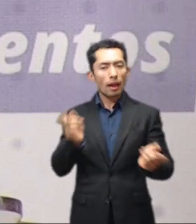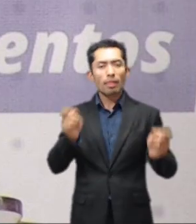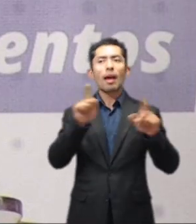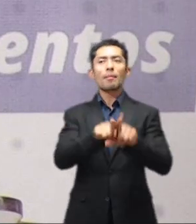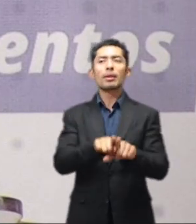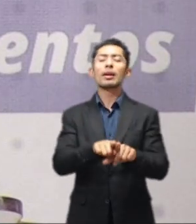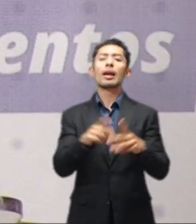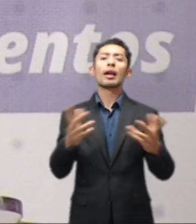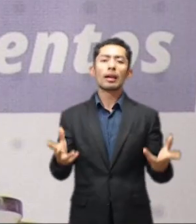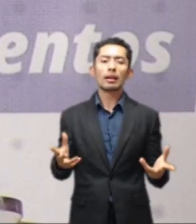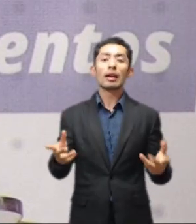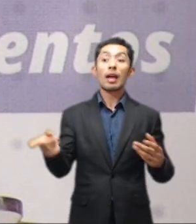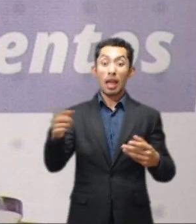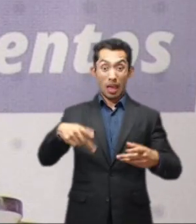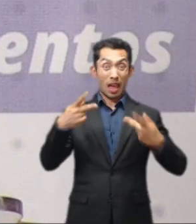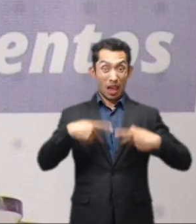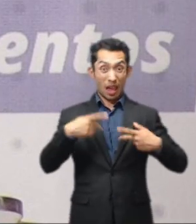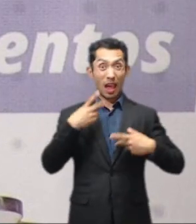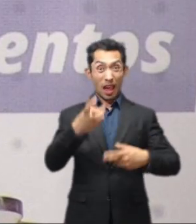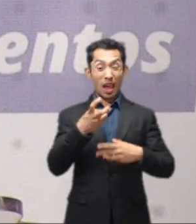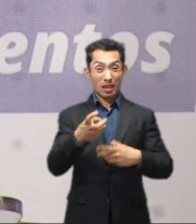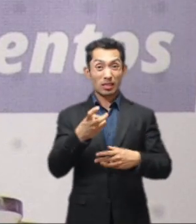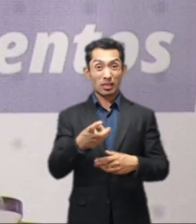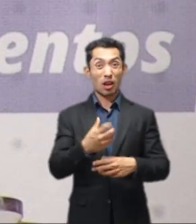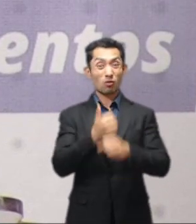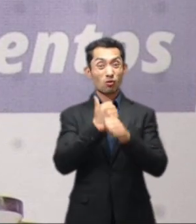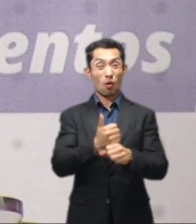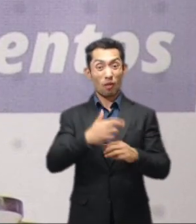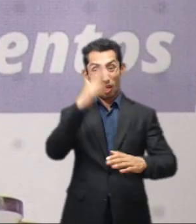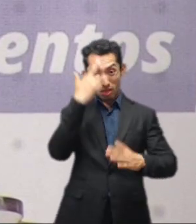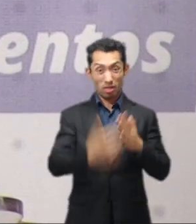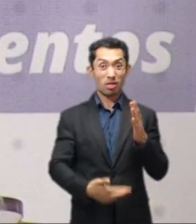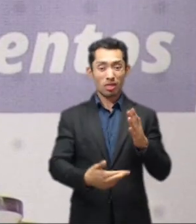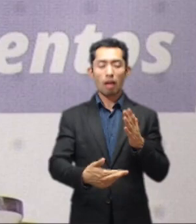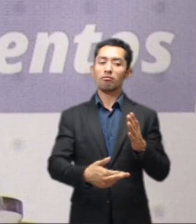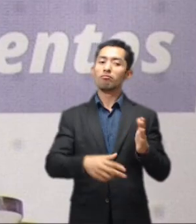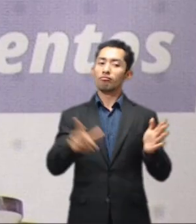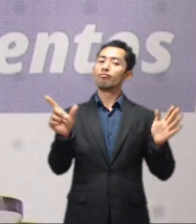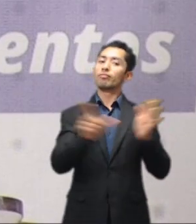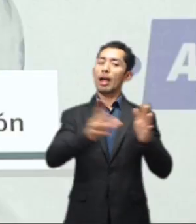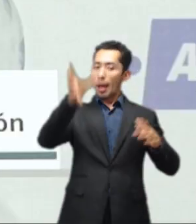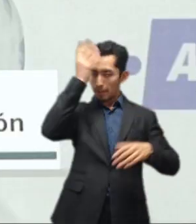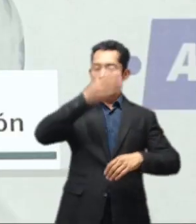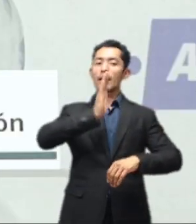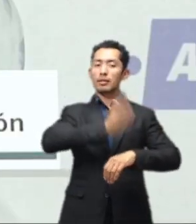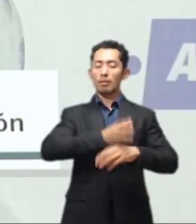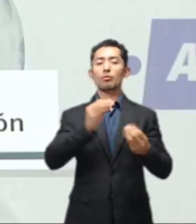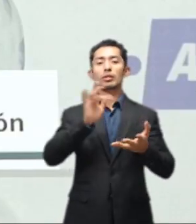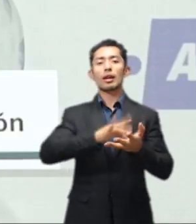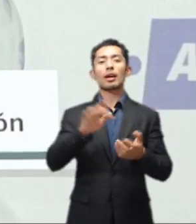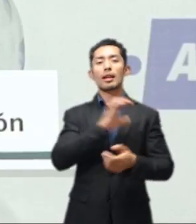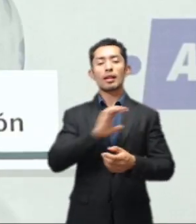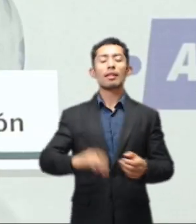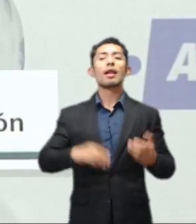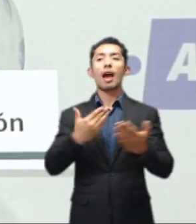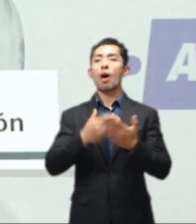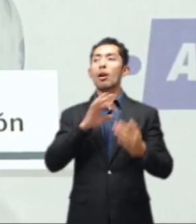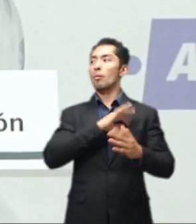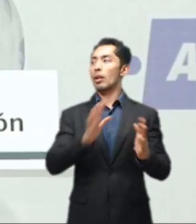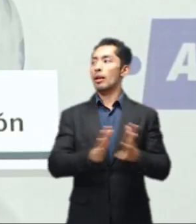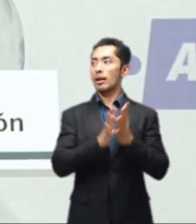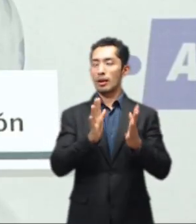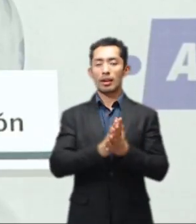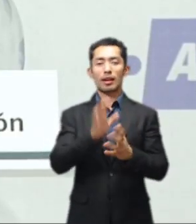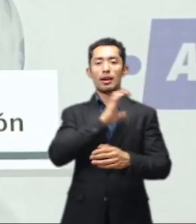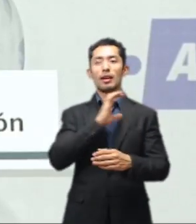darle a quien haga este tipo de de faltas pues una elección Muchas gracias candidato ahora le corresponde la participación